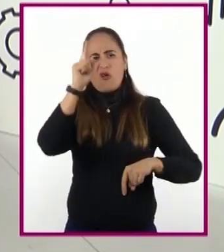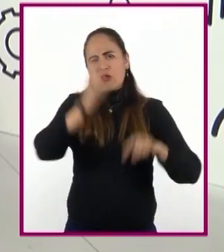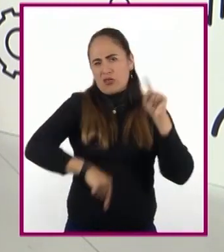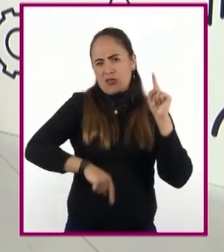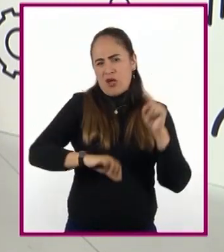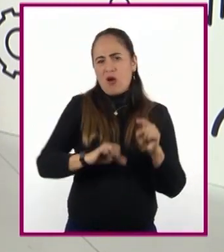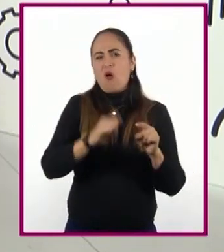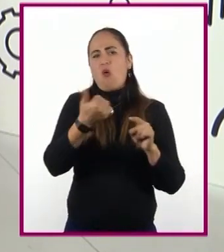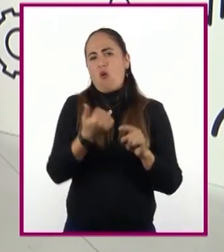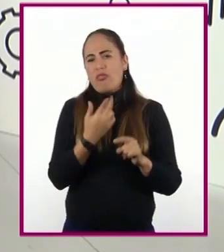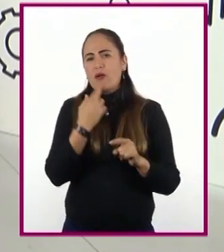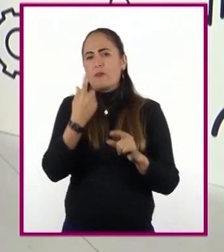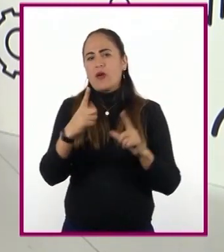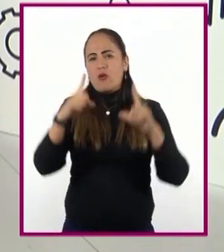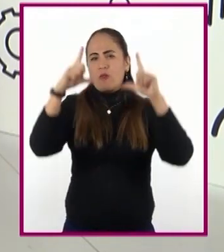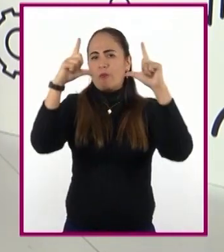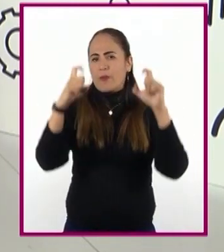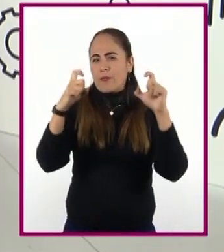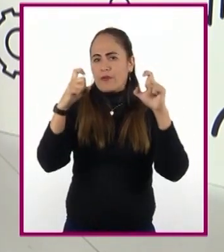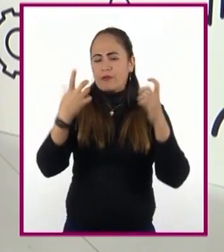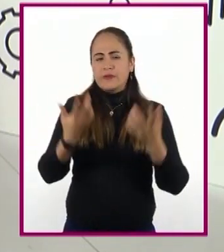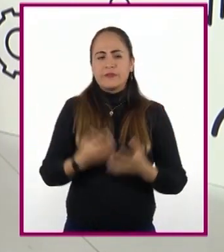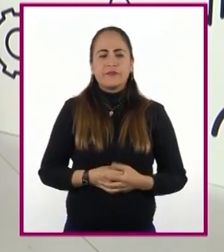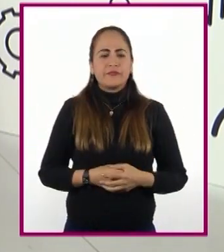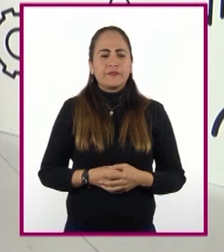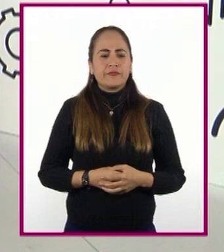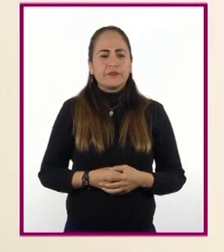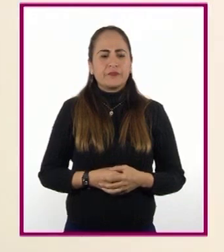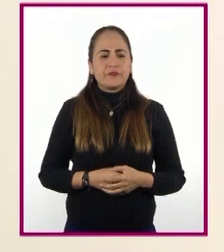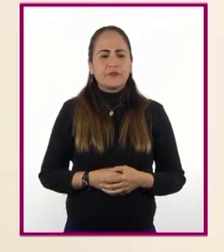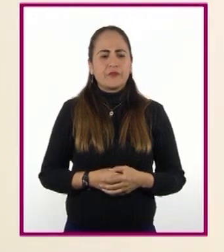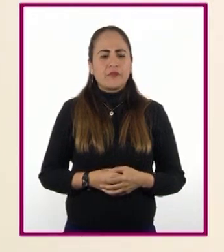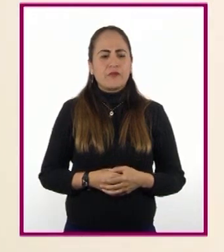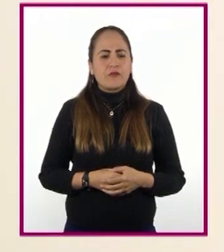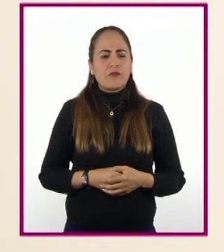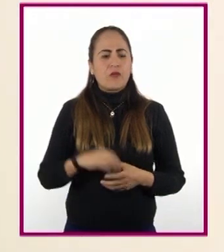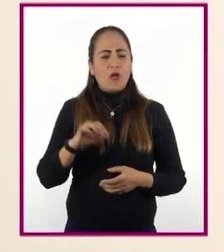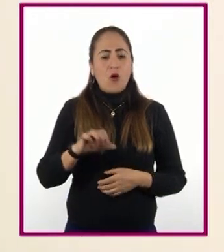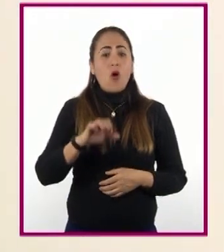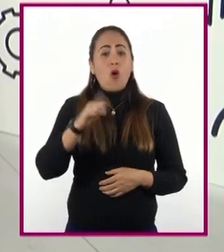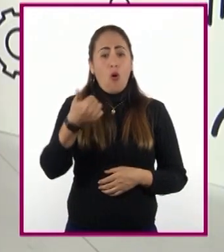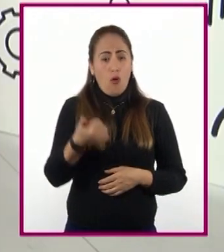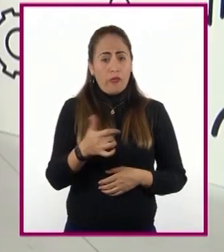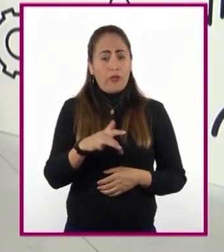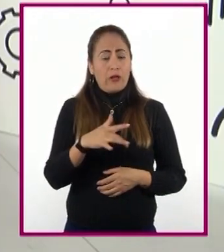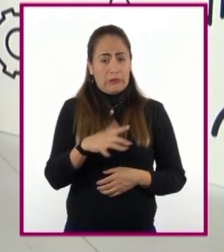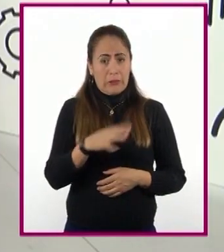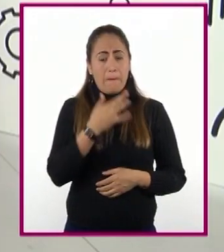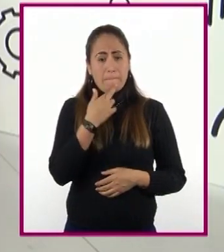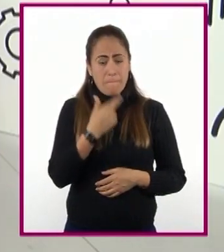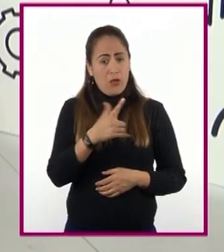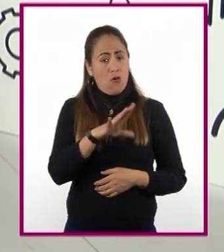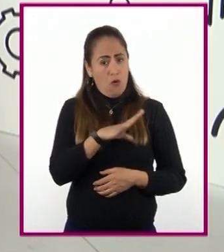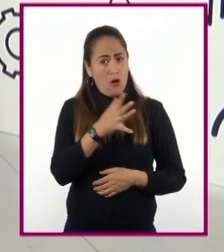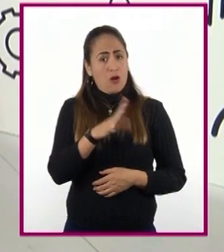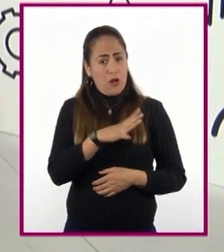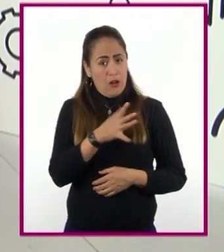otra. Después, pues hay unas cámaras con un poco más de calidad fotográfica como